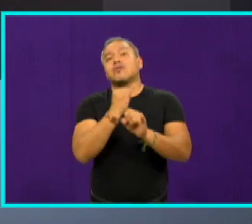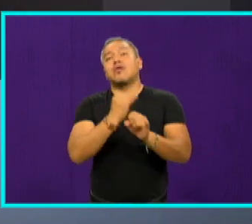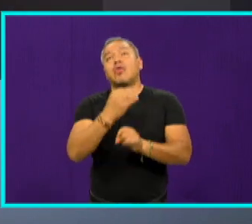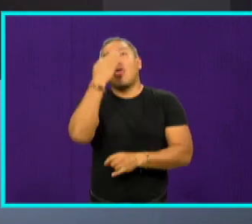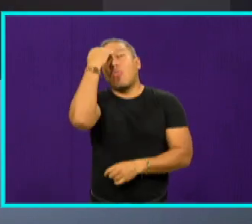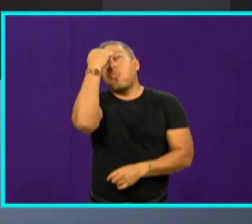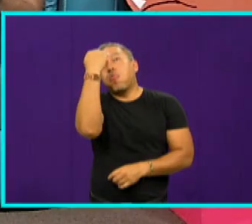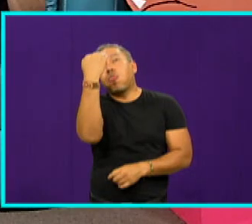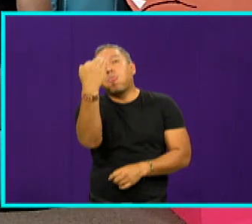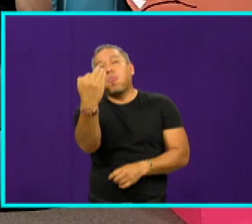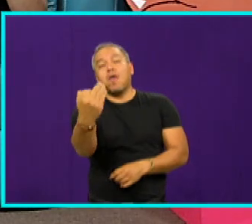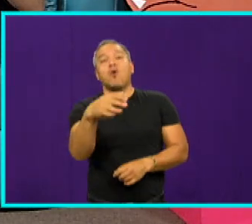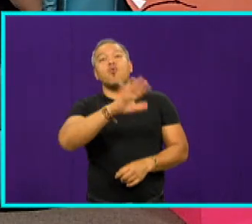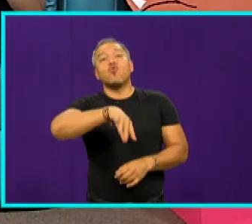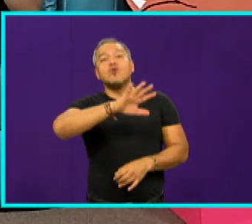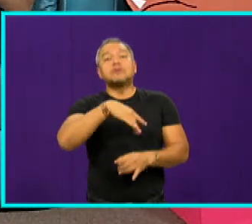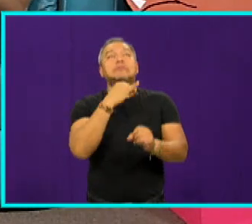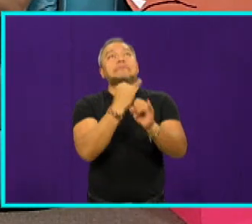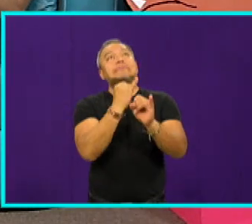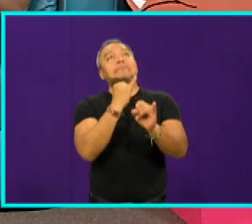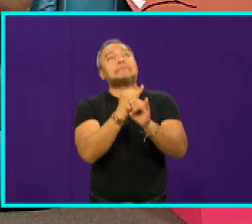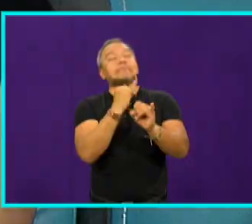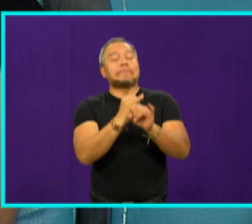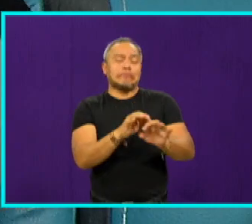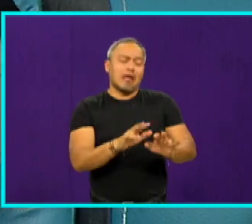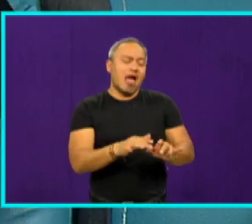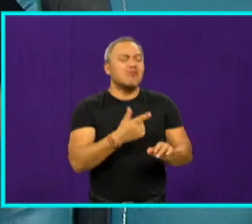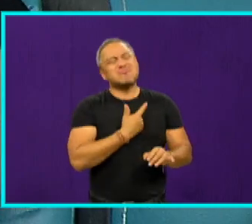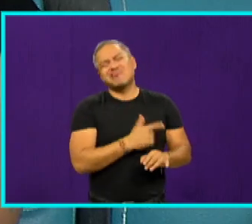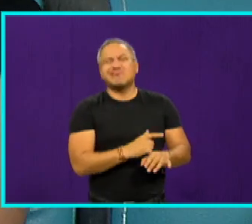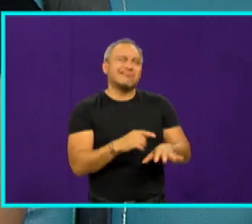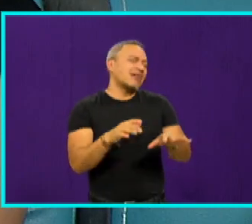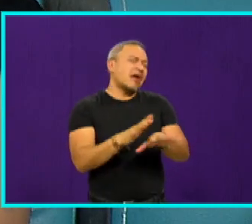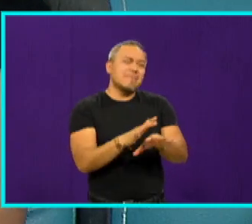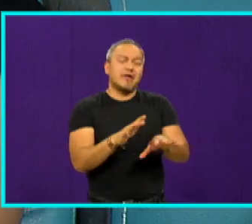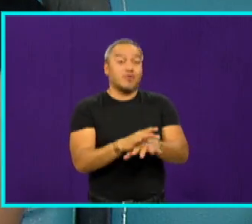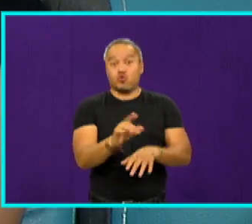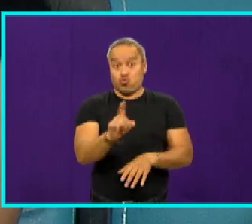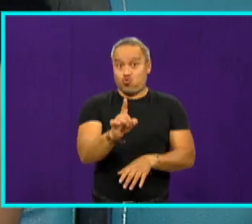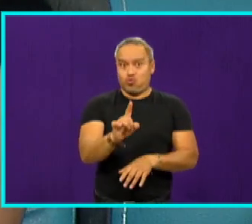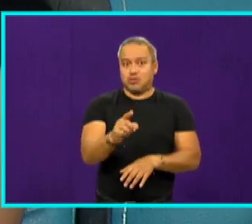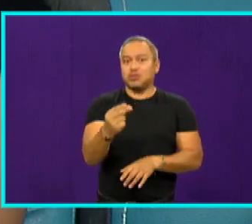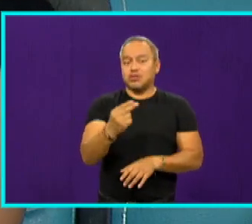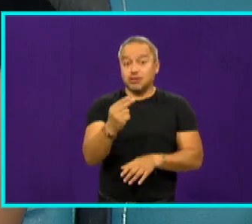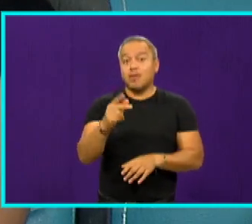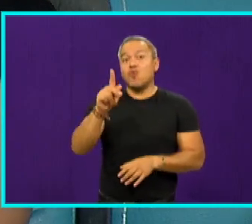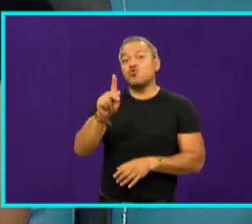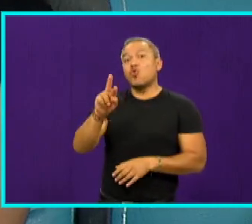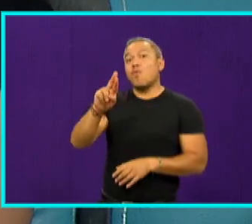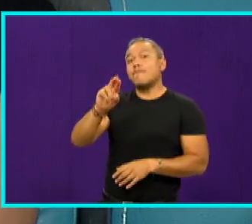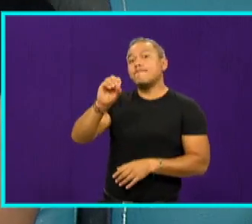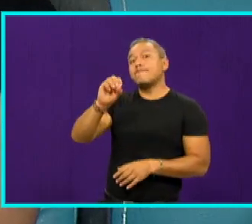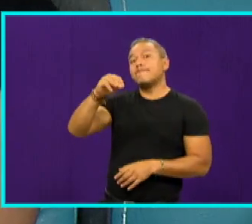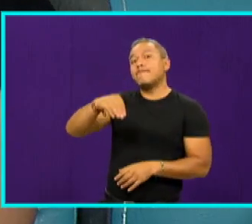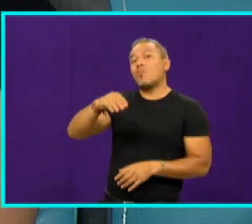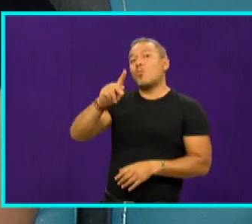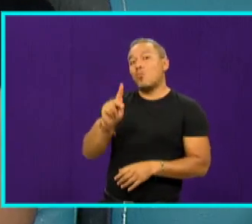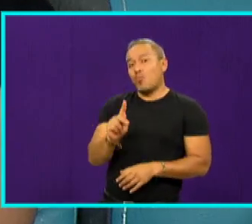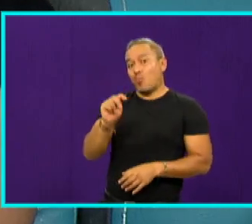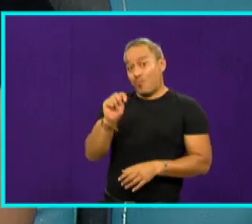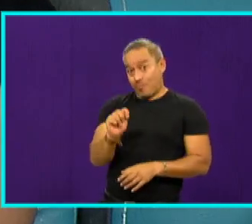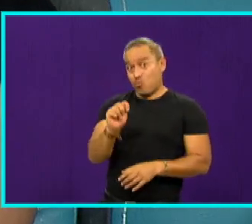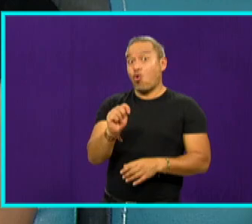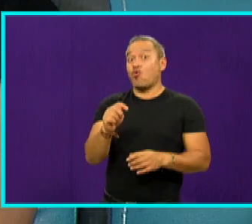completar algo mi tarea. Algo que me pueda servir. A ver, hay que ver, y no me gusta y me cambio, y cambio el enunciado, y aquí no. Aquí yo puedo crear mis propias